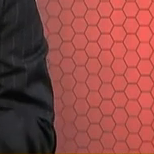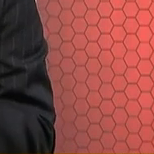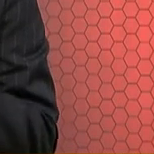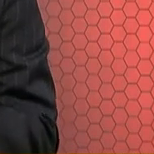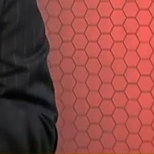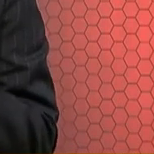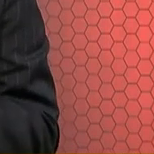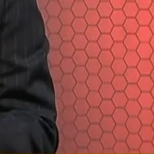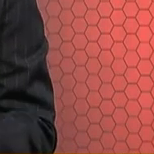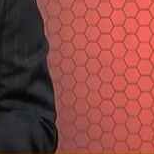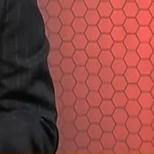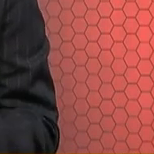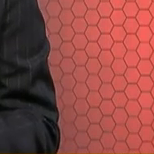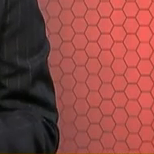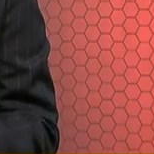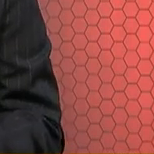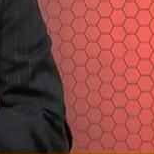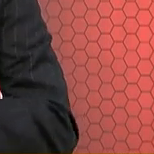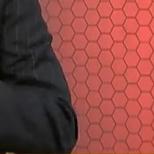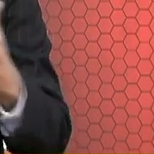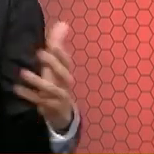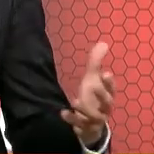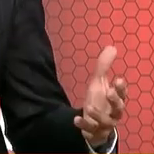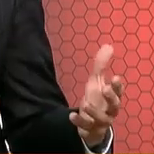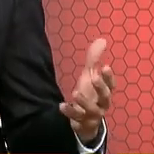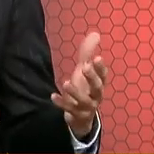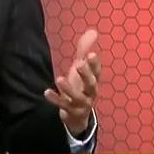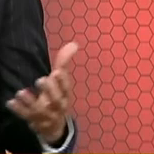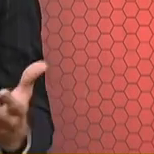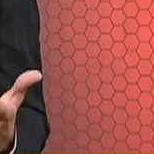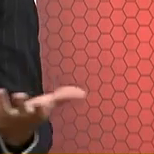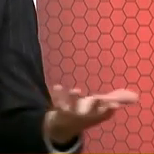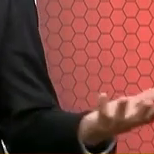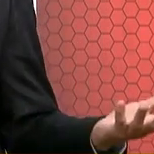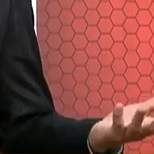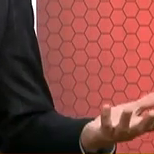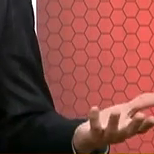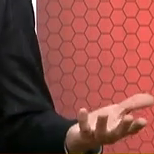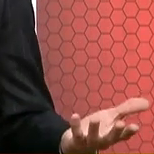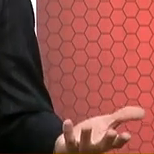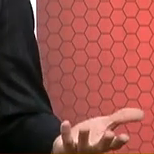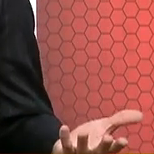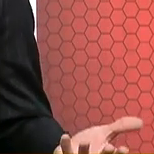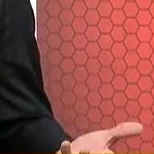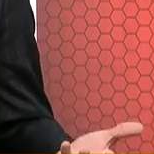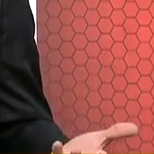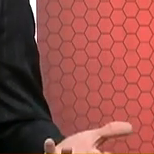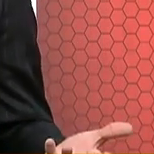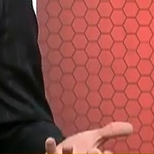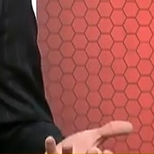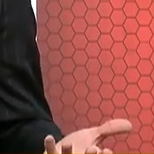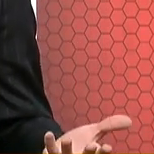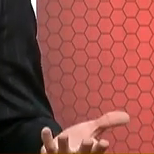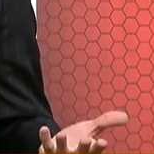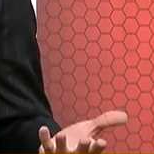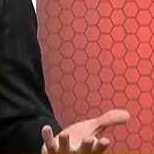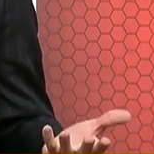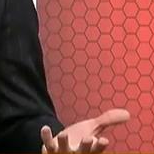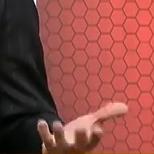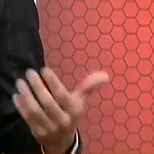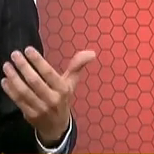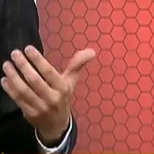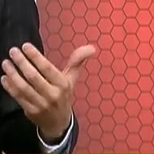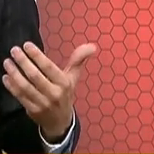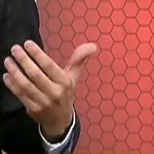supuesto brinda a todos los mexicanos un acceso a esta pues... ¿cómo le podemos llamar a la cultura? Esto que nos